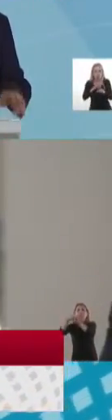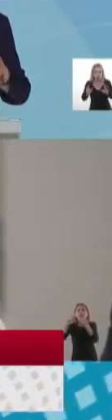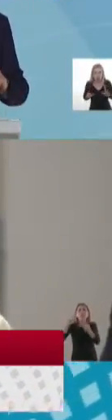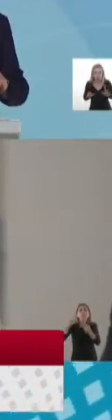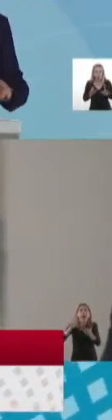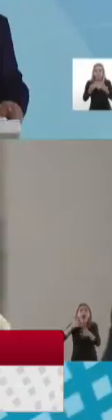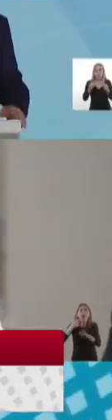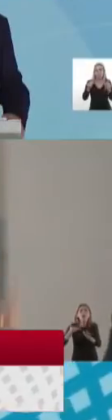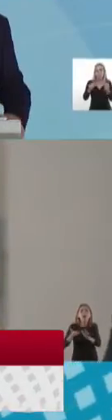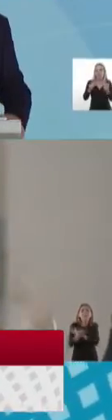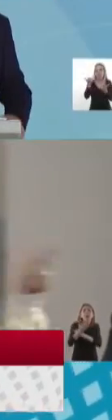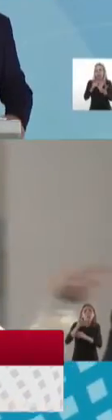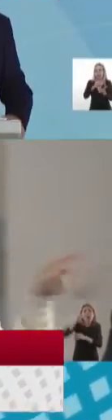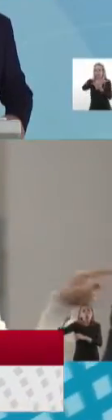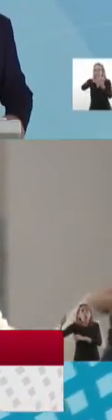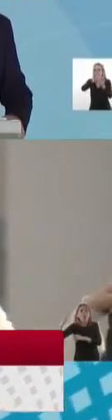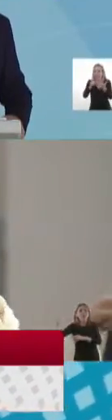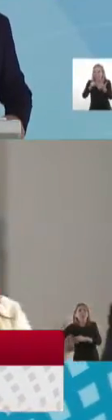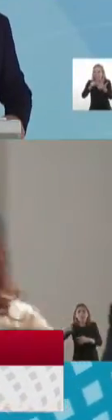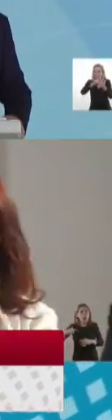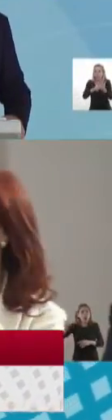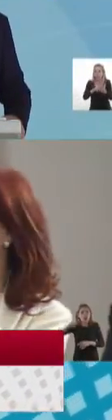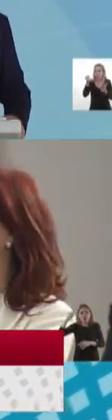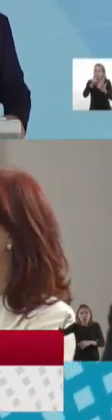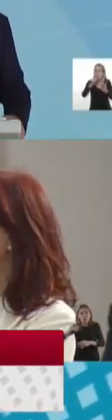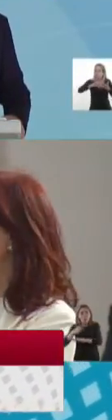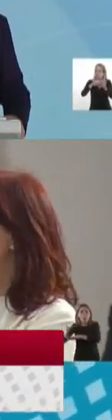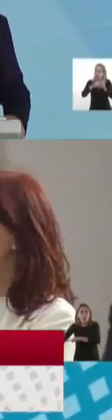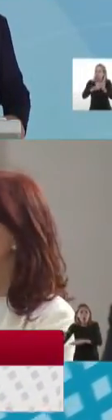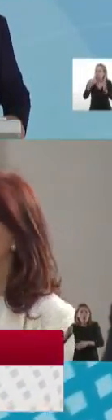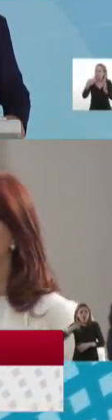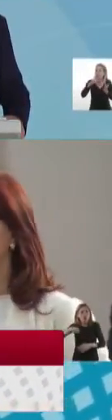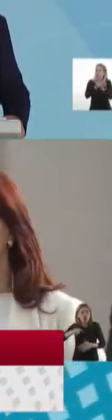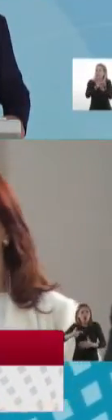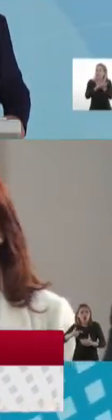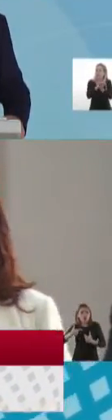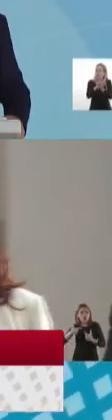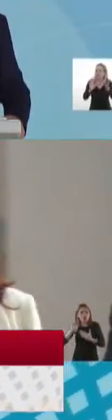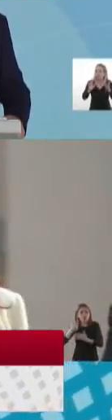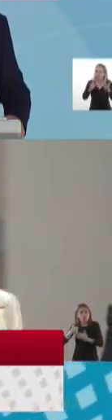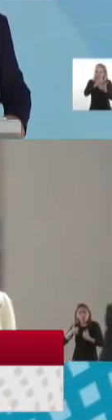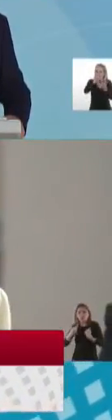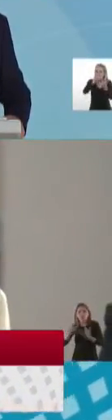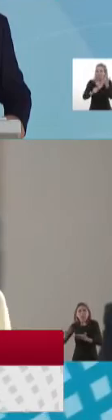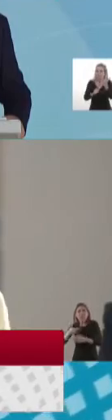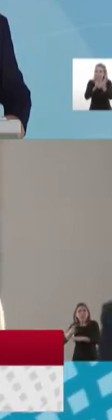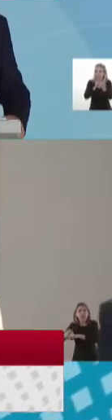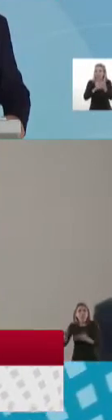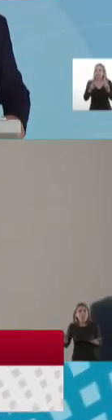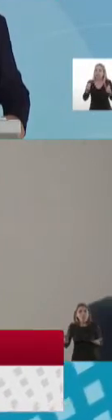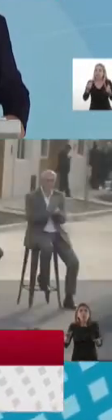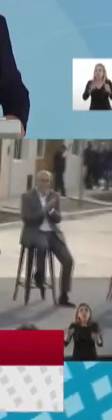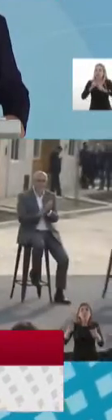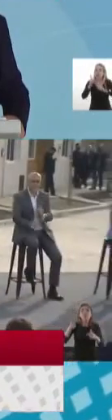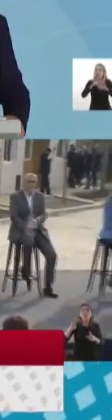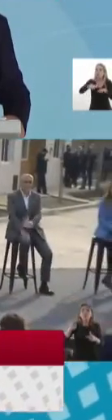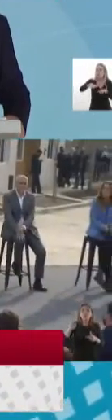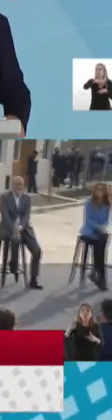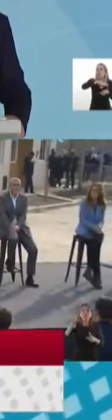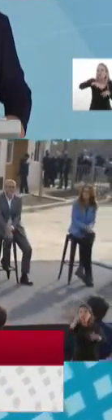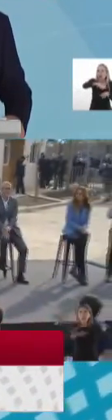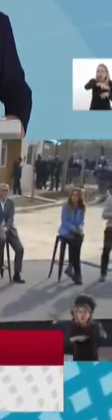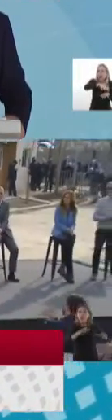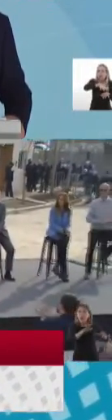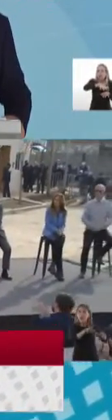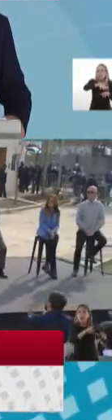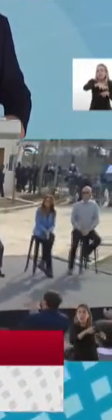política que por supuesto es minoritaria y lo hablábamos recién antes de empezar con el aire la gente que está del